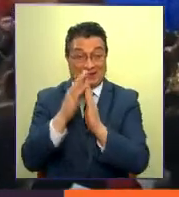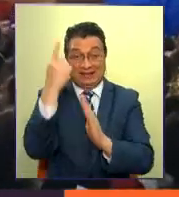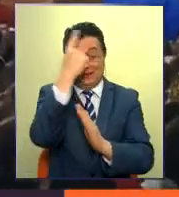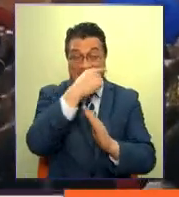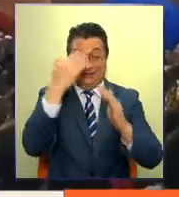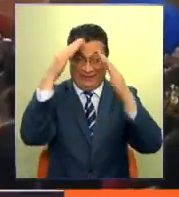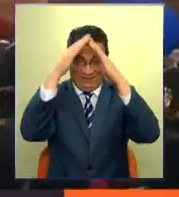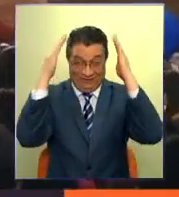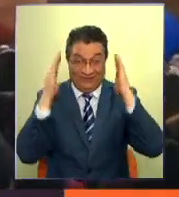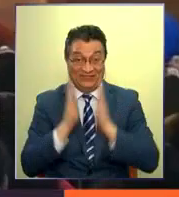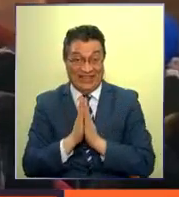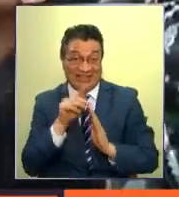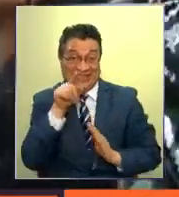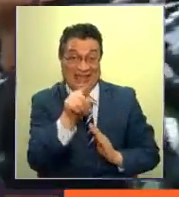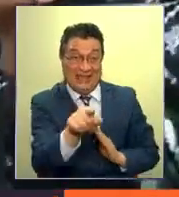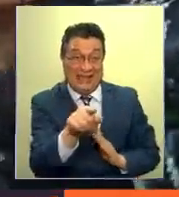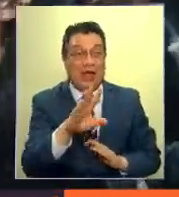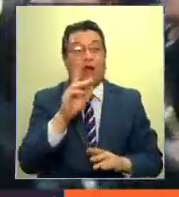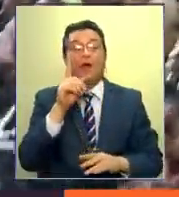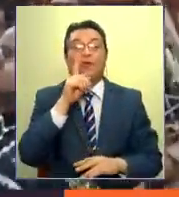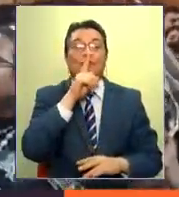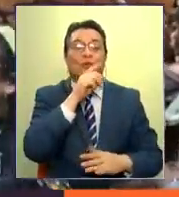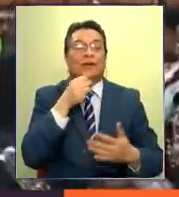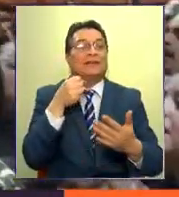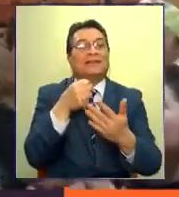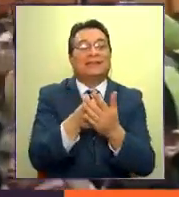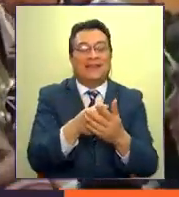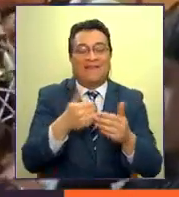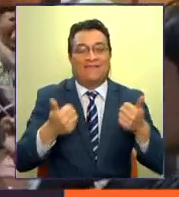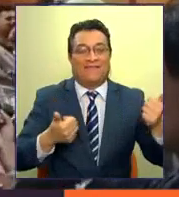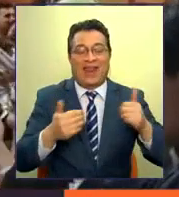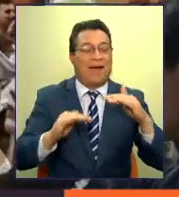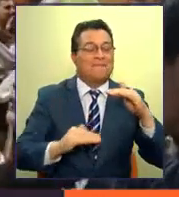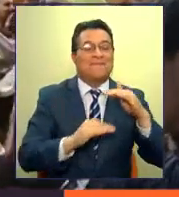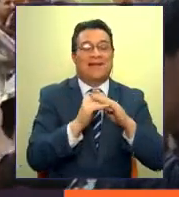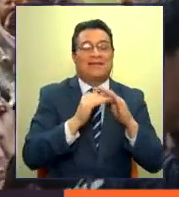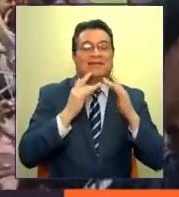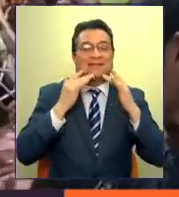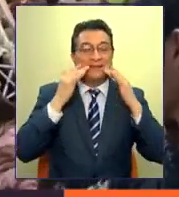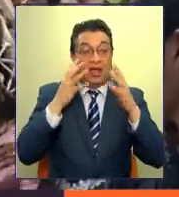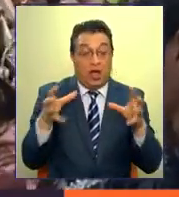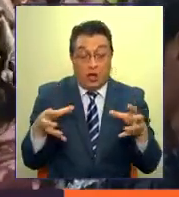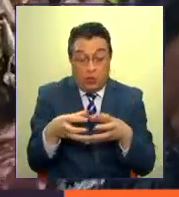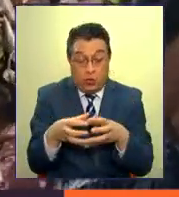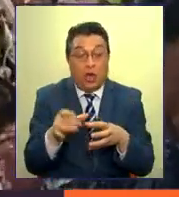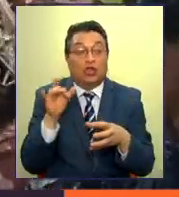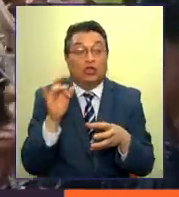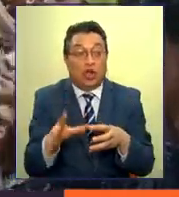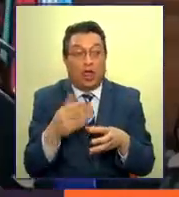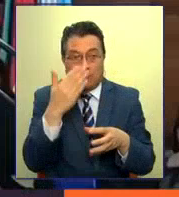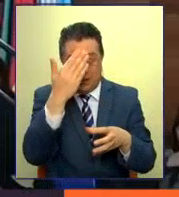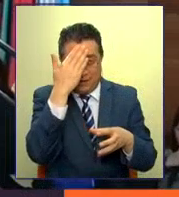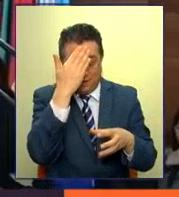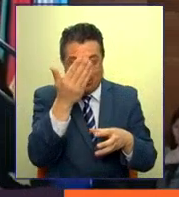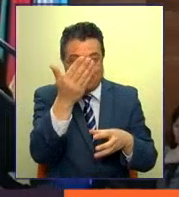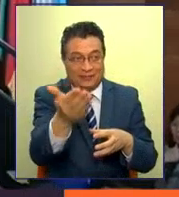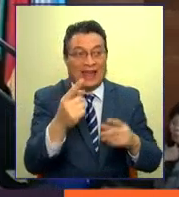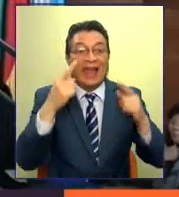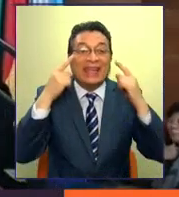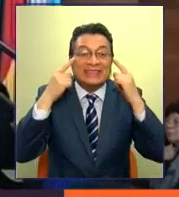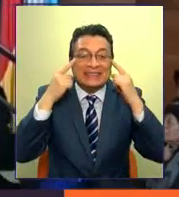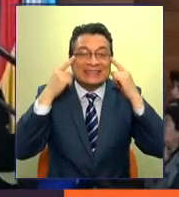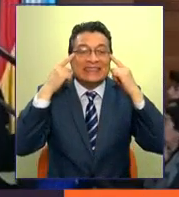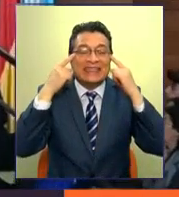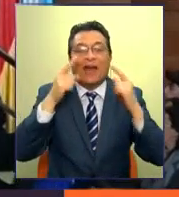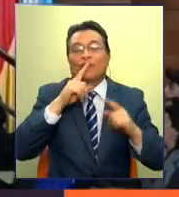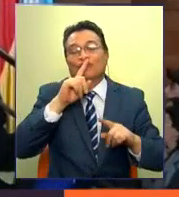Virgen es el momento cúlmine para los bailadores. Y hay agrupaciones que solo pueden estar frente a la llamada china en esa